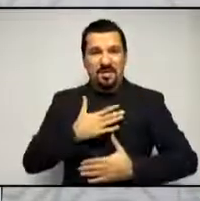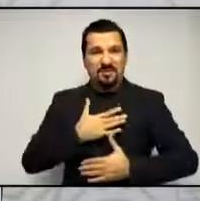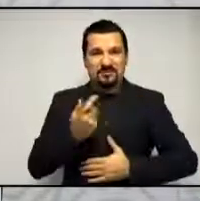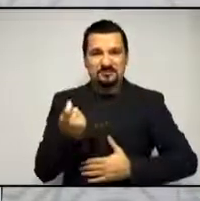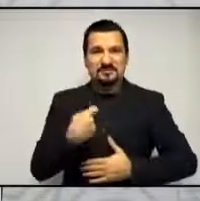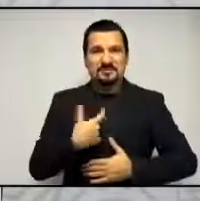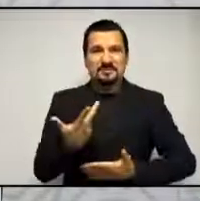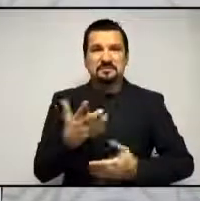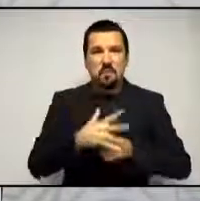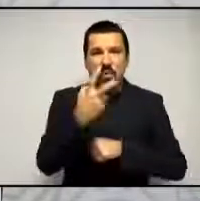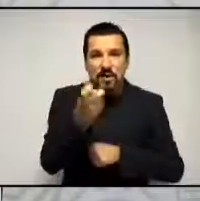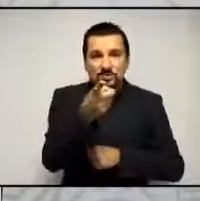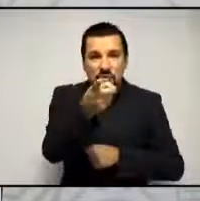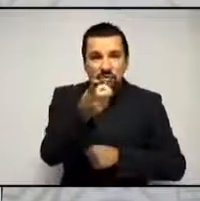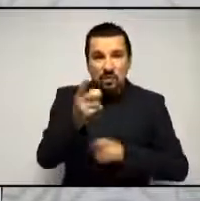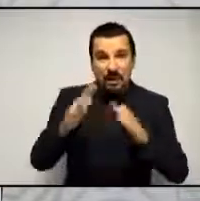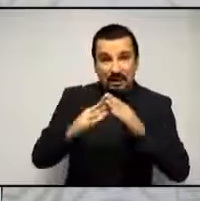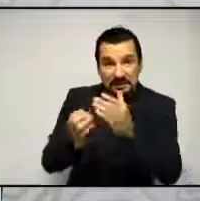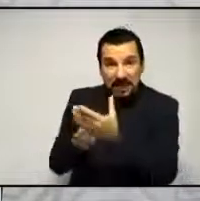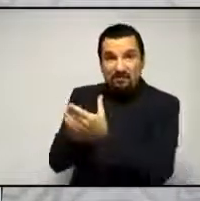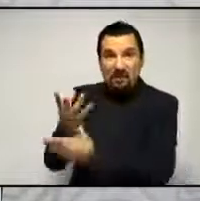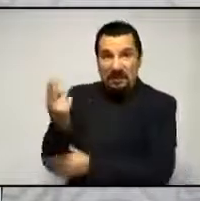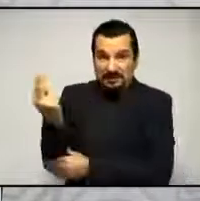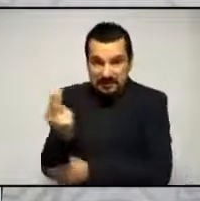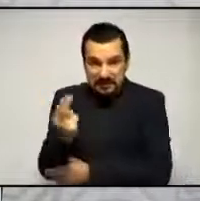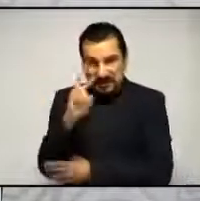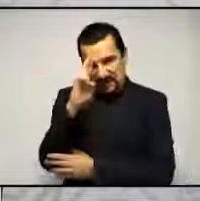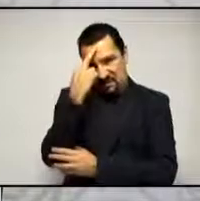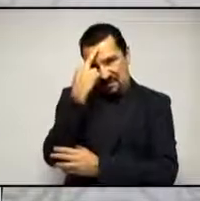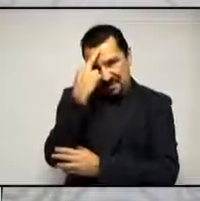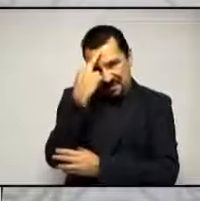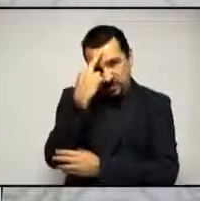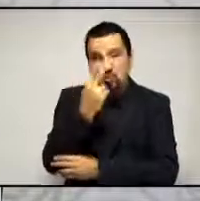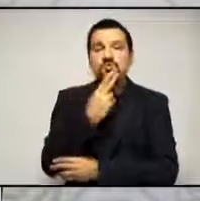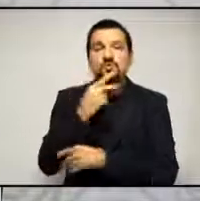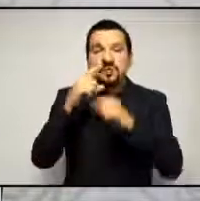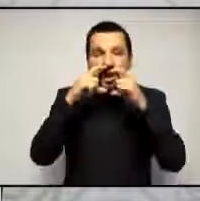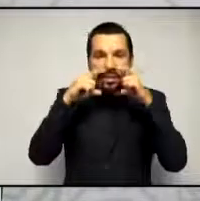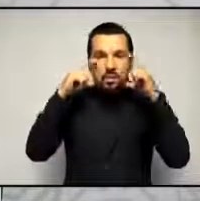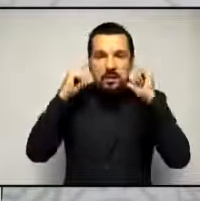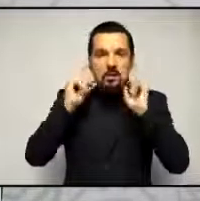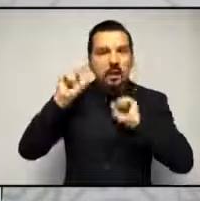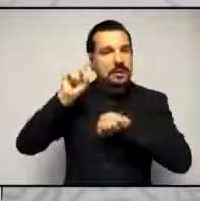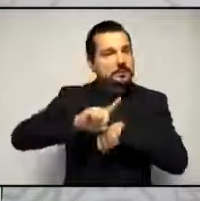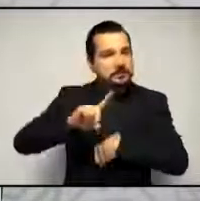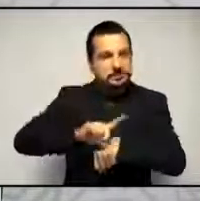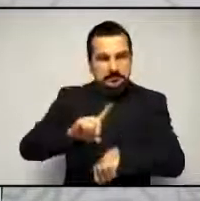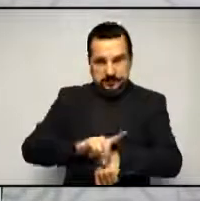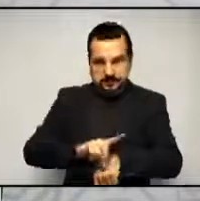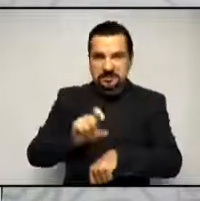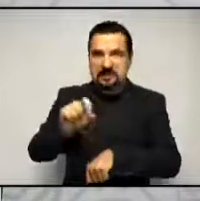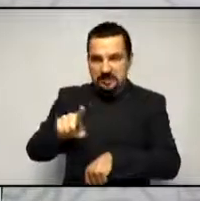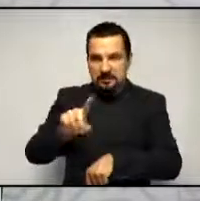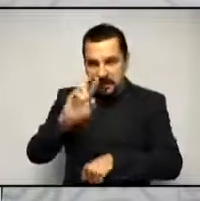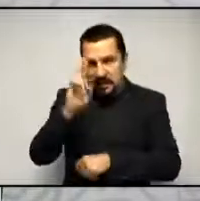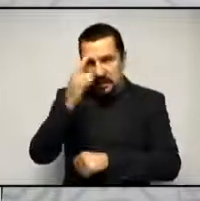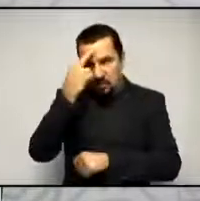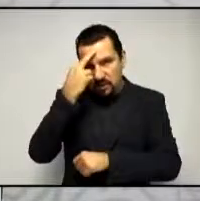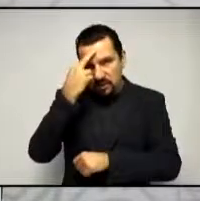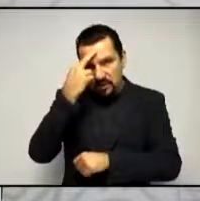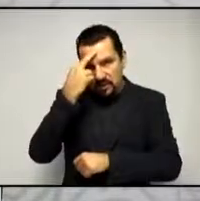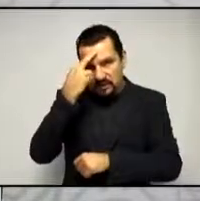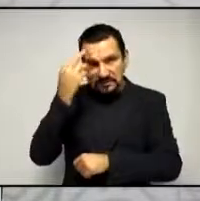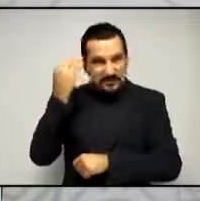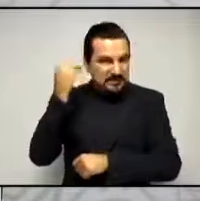si vas a salir de tu casa recuerda usar el cubrebocas todo el tiempo recuerden todo